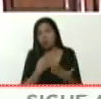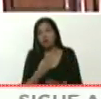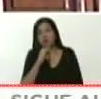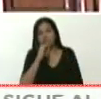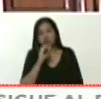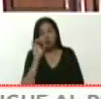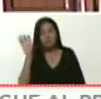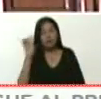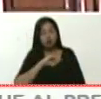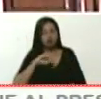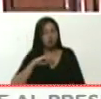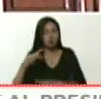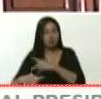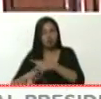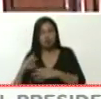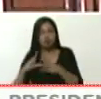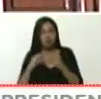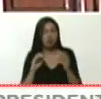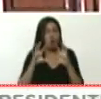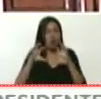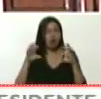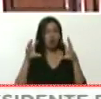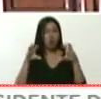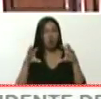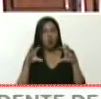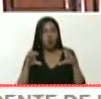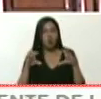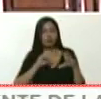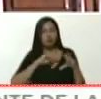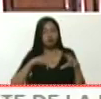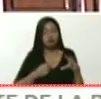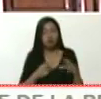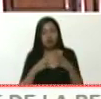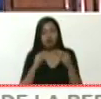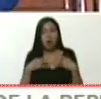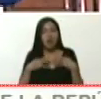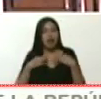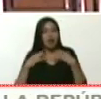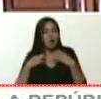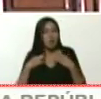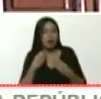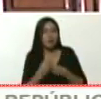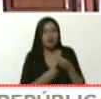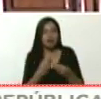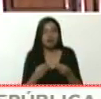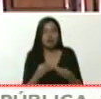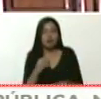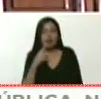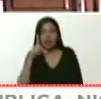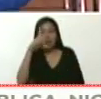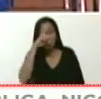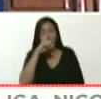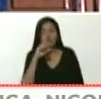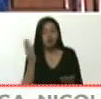al país de que estamos produciendo todo el algodón para toda la ropa. Ahora viene el año